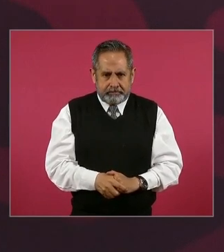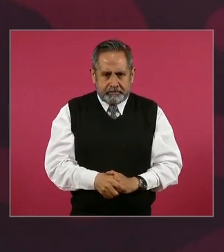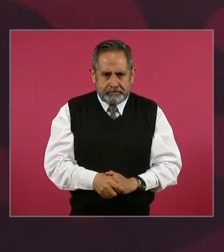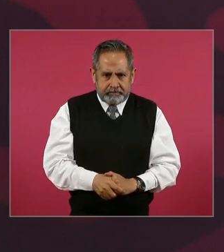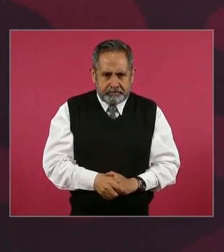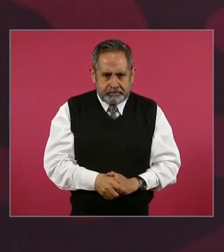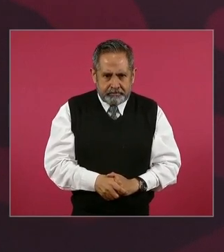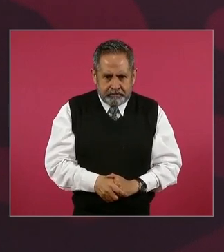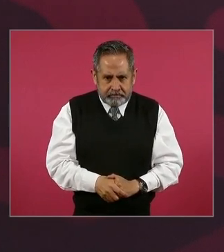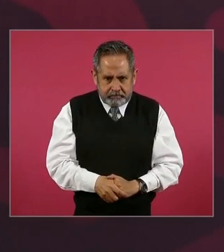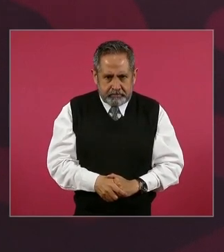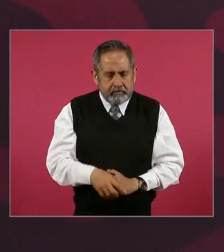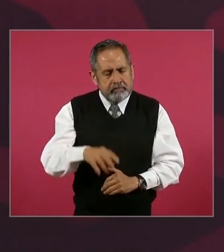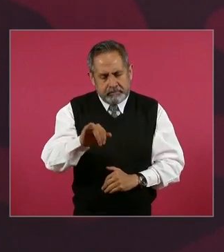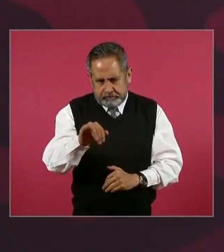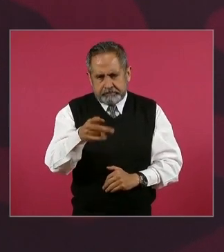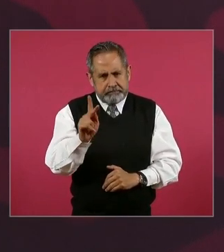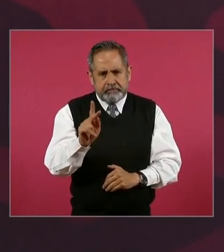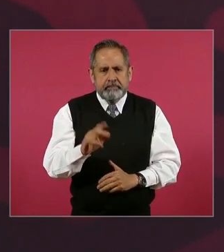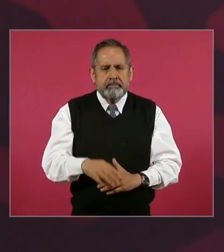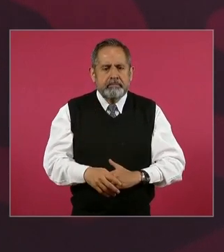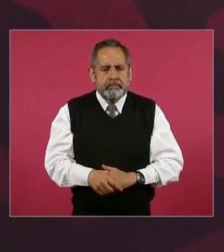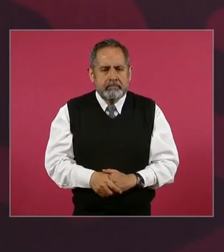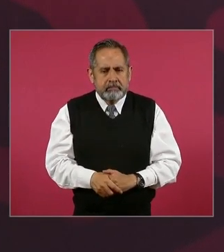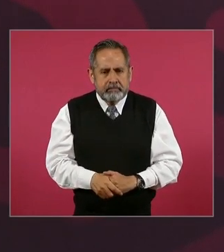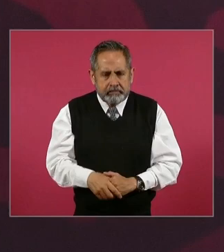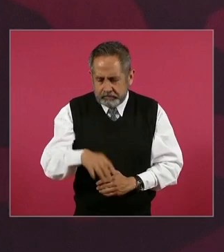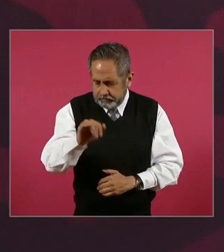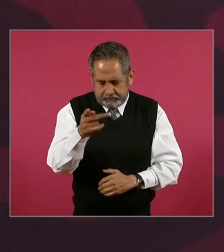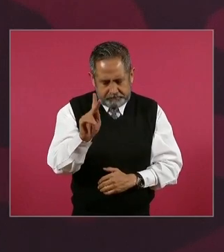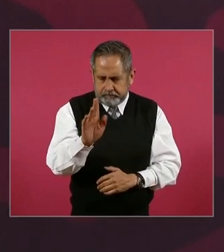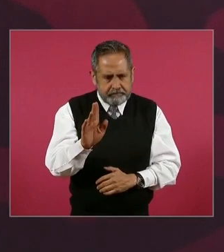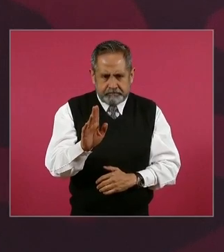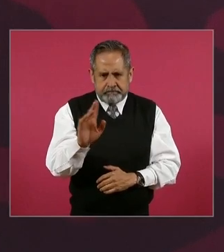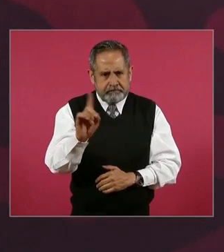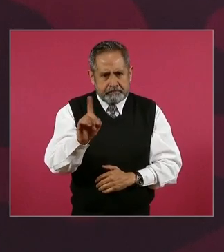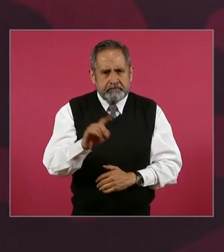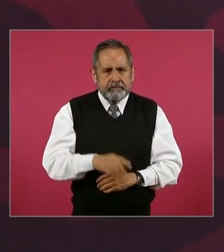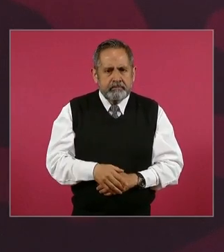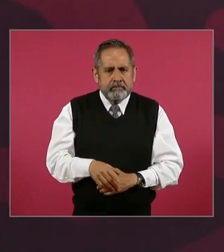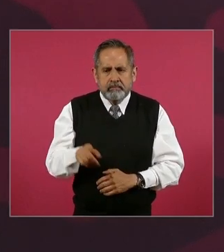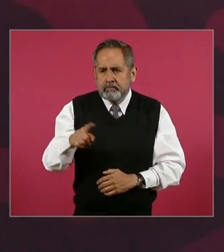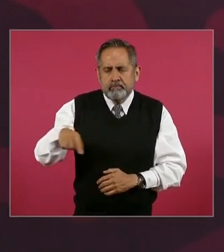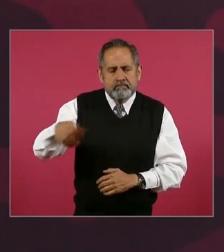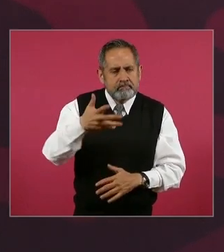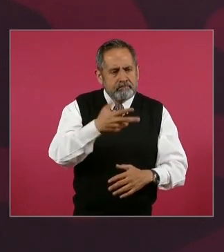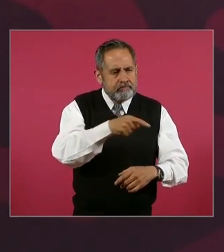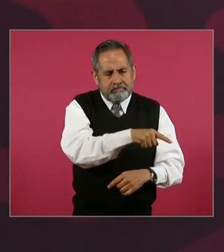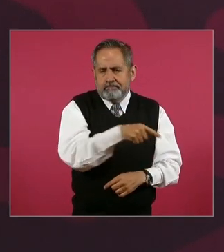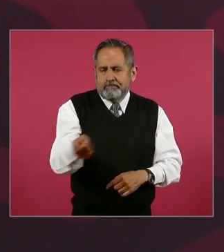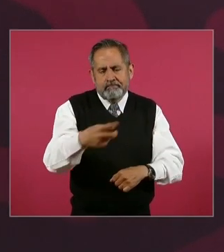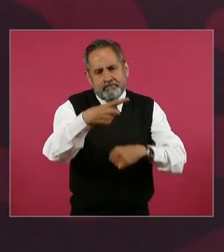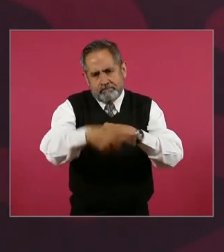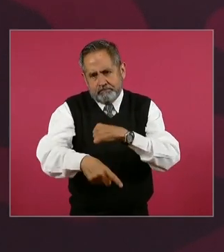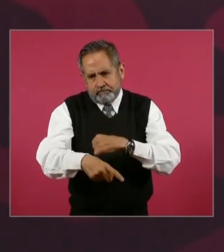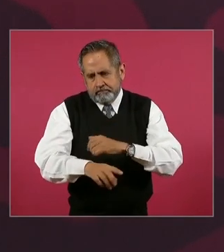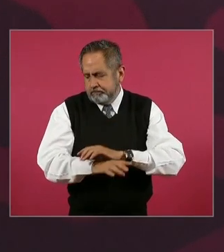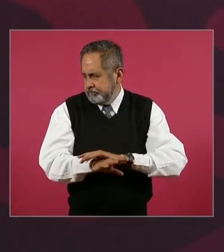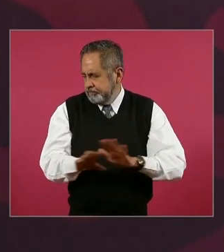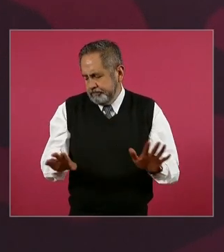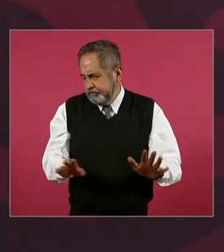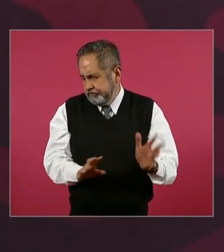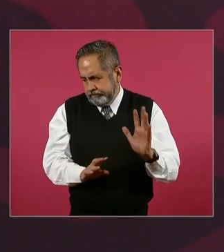trabajoa Sí sí pero sí no pero hicieron hicieron un daño Sí